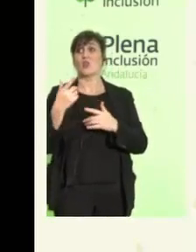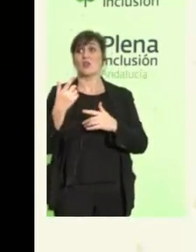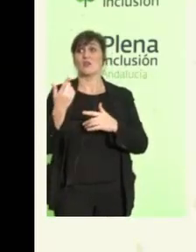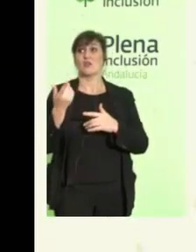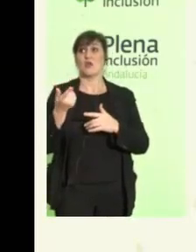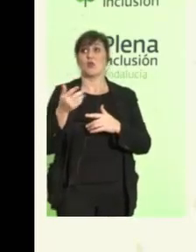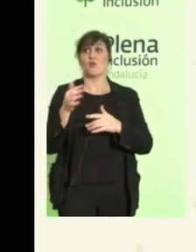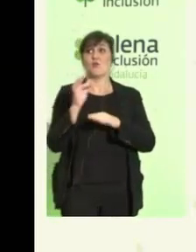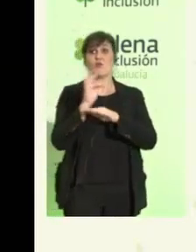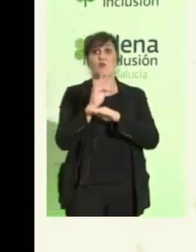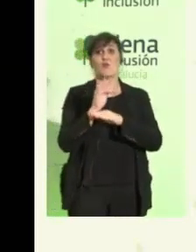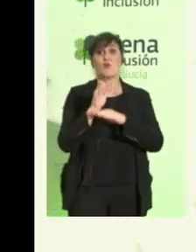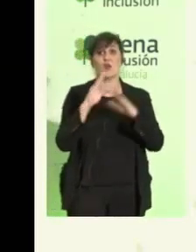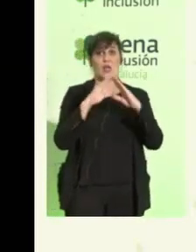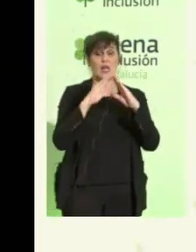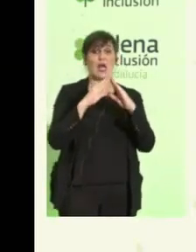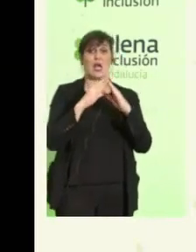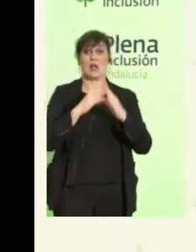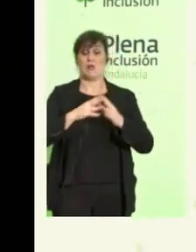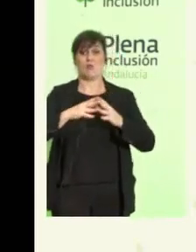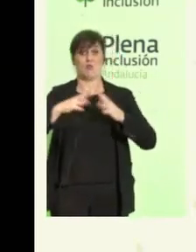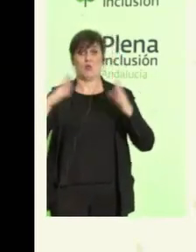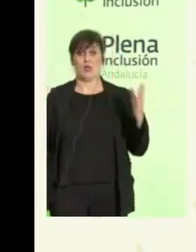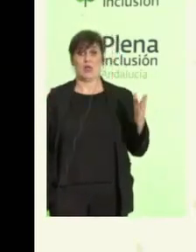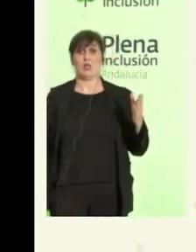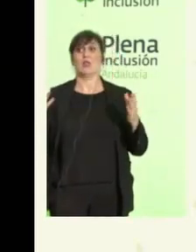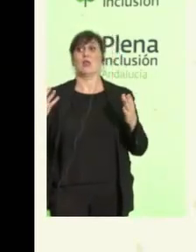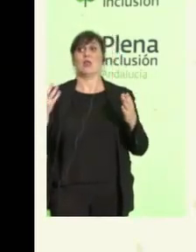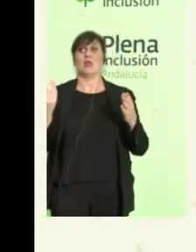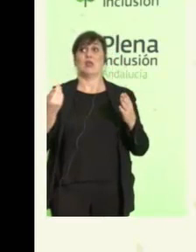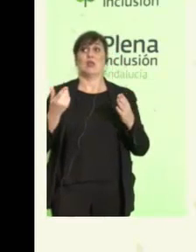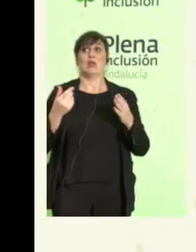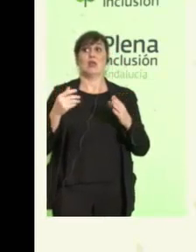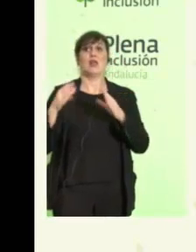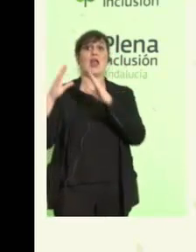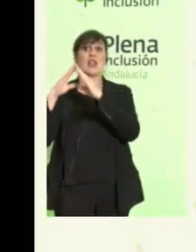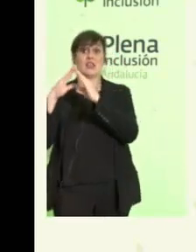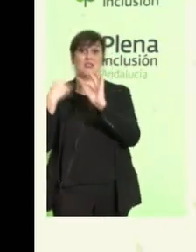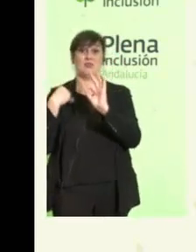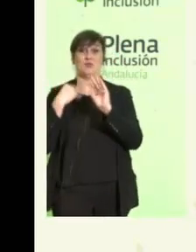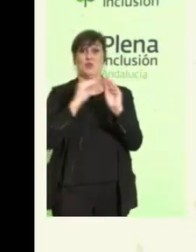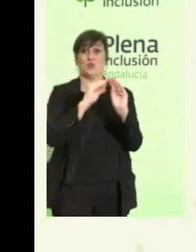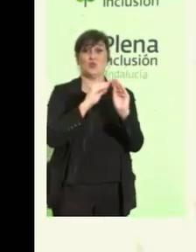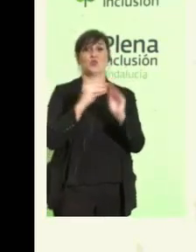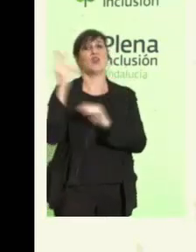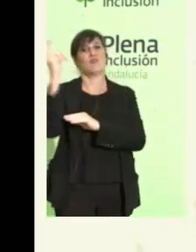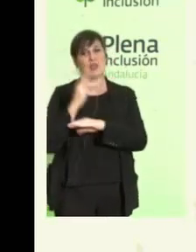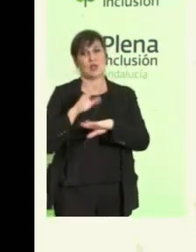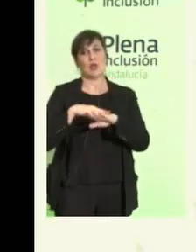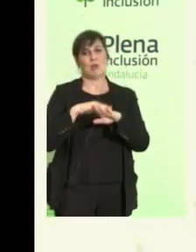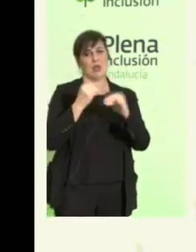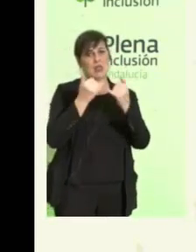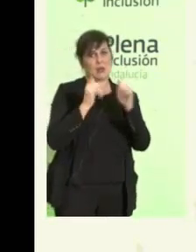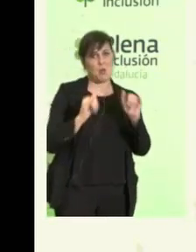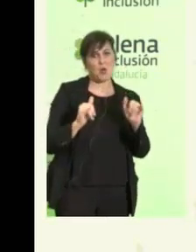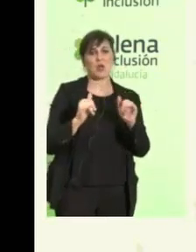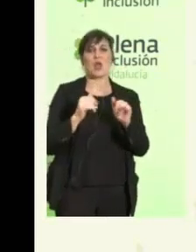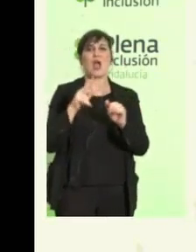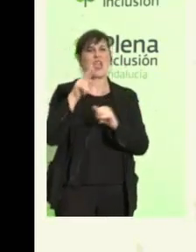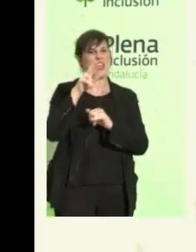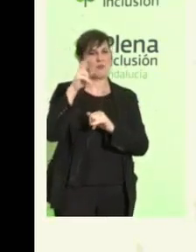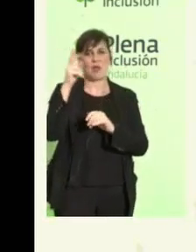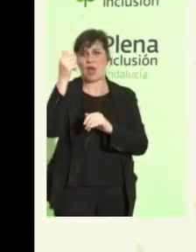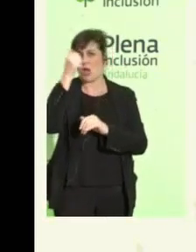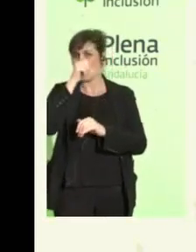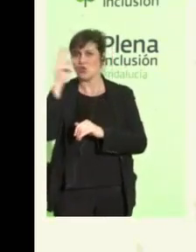enorme en New Jersey. La pastora vino, fue la que dirigió la ceremonia, vinieron sus hermanos, la